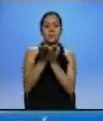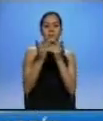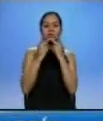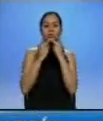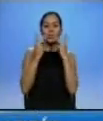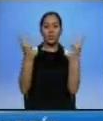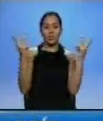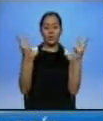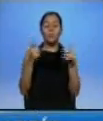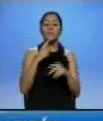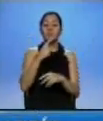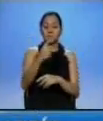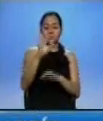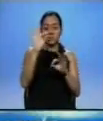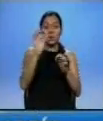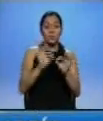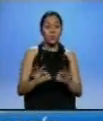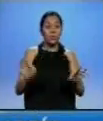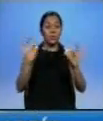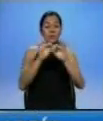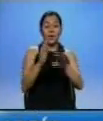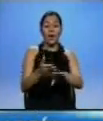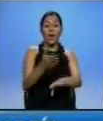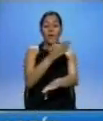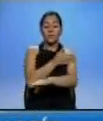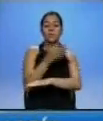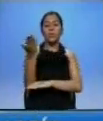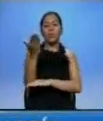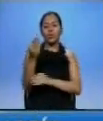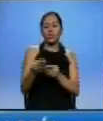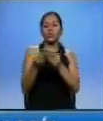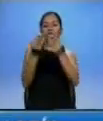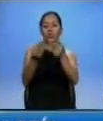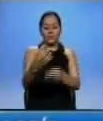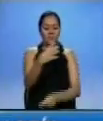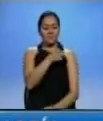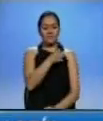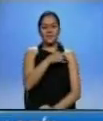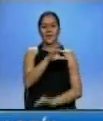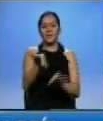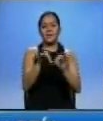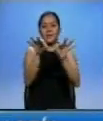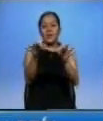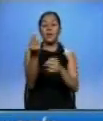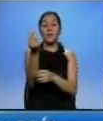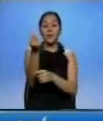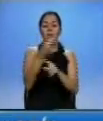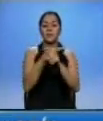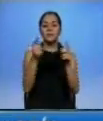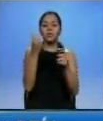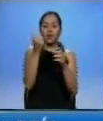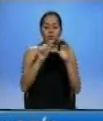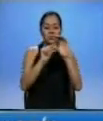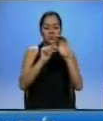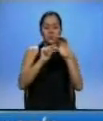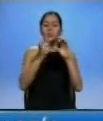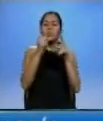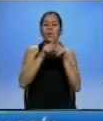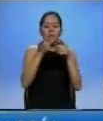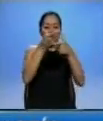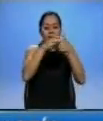como bonos, y esto es importante que lo reitere para policías y militares, se va a prorratear, van a